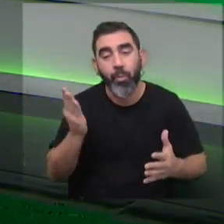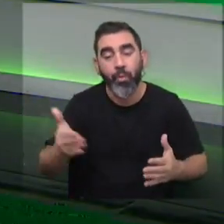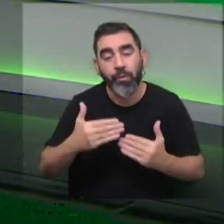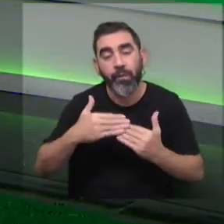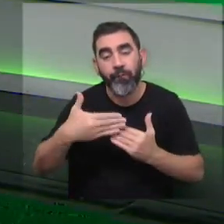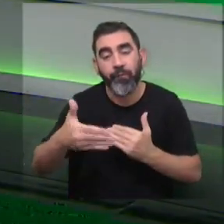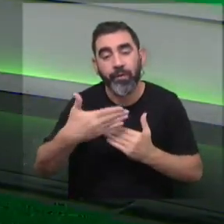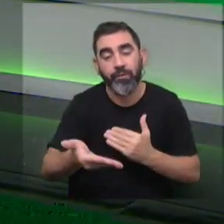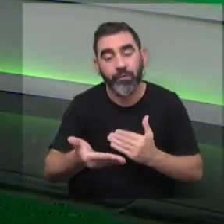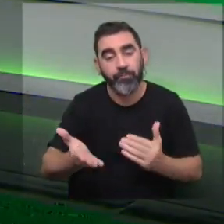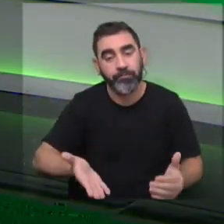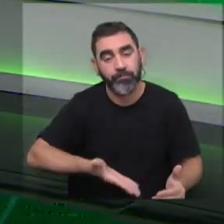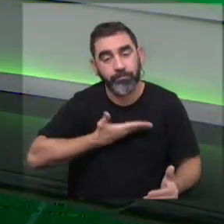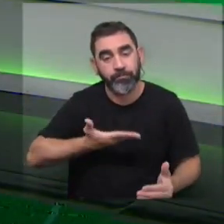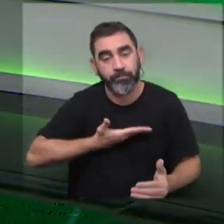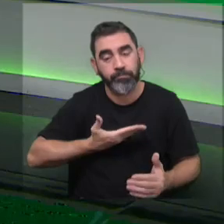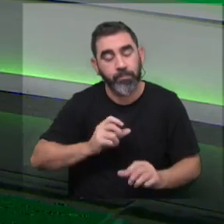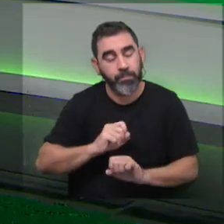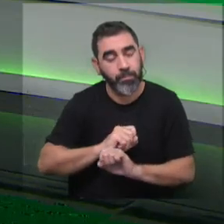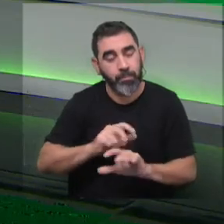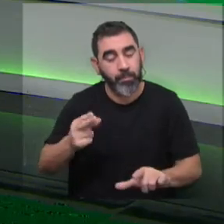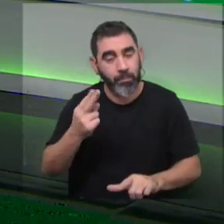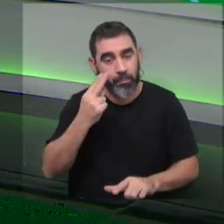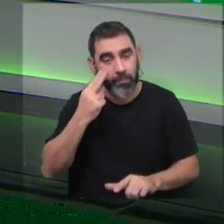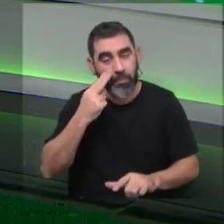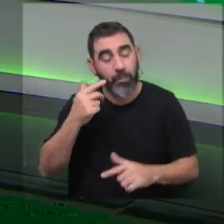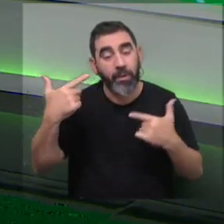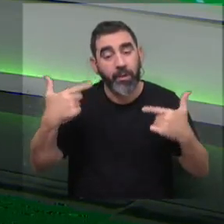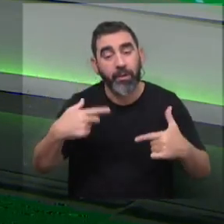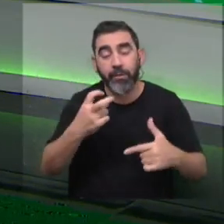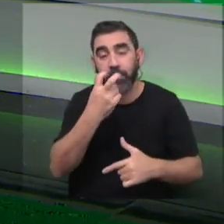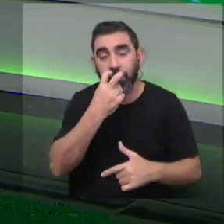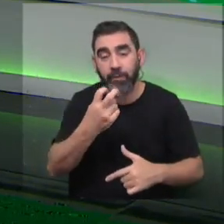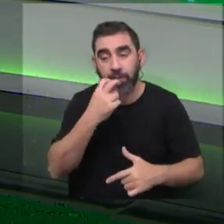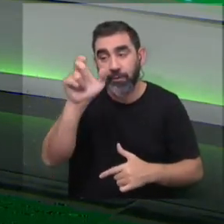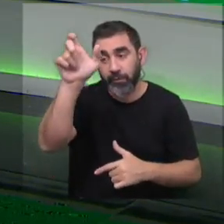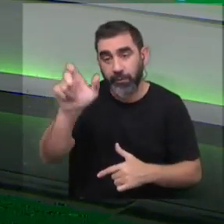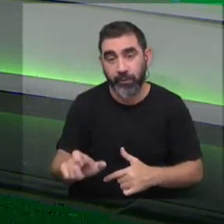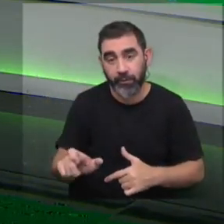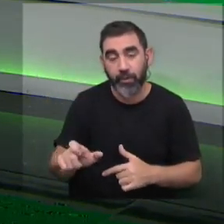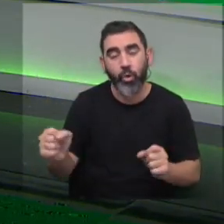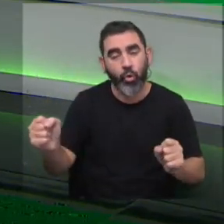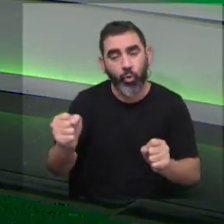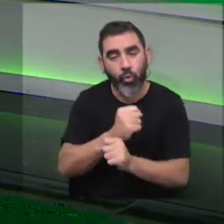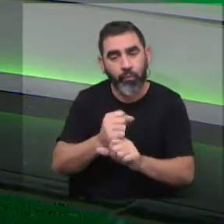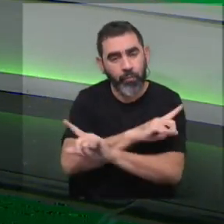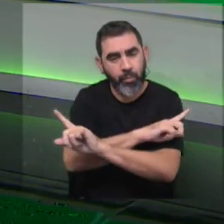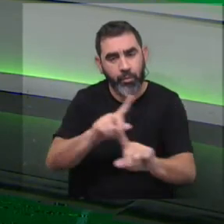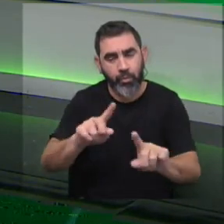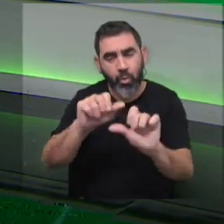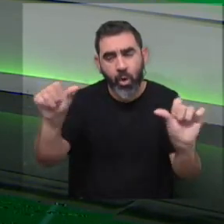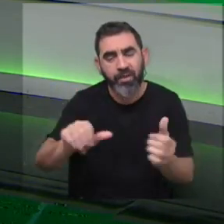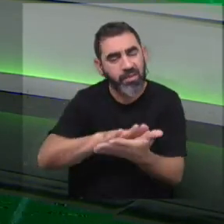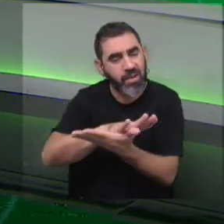del pino han manifestado su indignación porque la intendenta de San José Ana bentaberry confirmó que no va a adoptar medidas